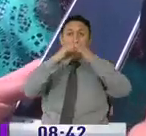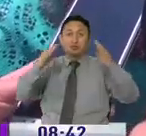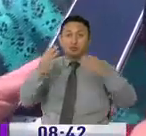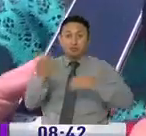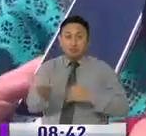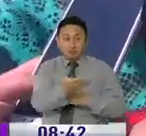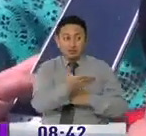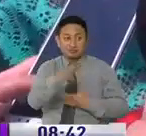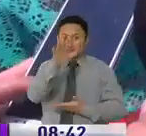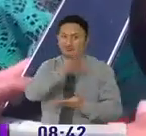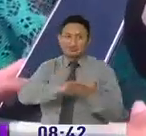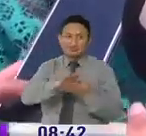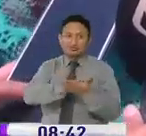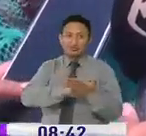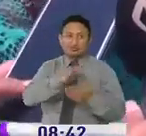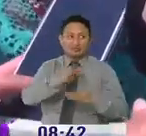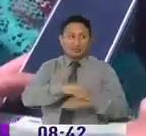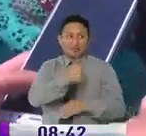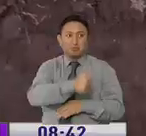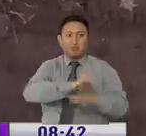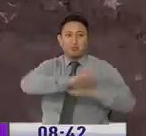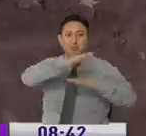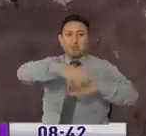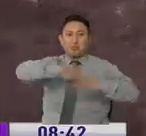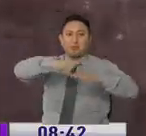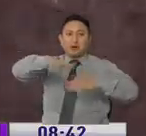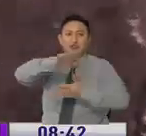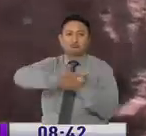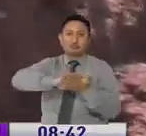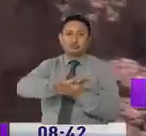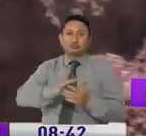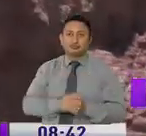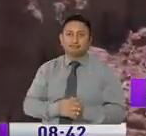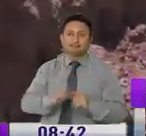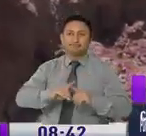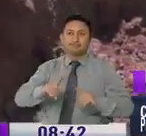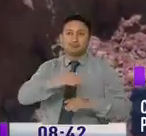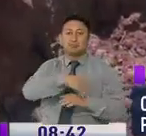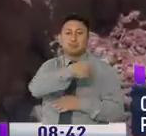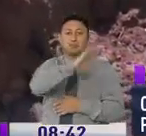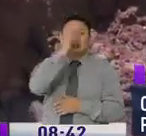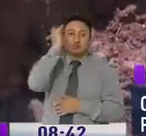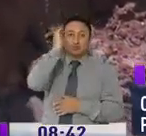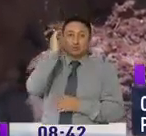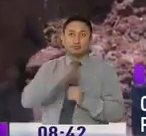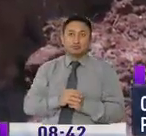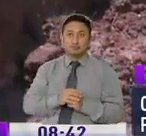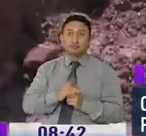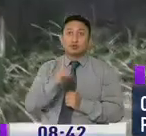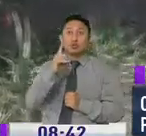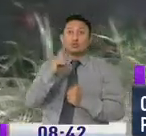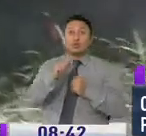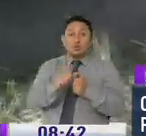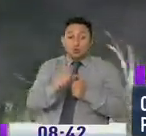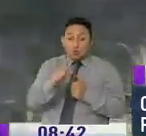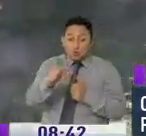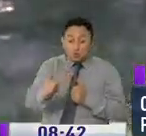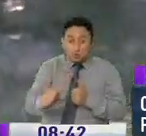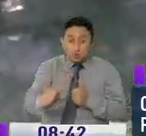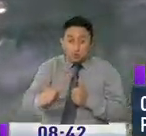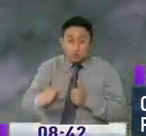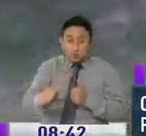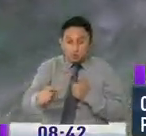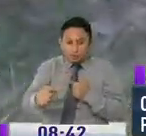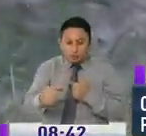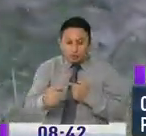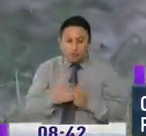lo destruyeron a cuenta, el mar vino y lo destruyó. Sin embargo, la preocupación mayor es porque a tan solo 1.5 metros de la parte